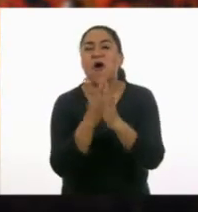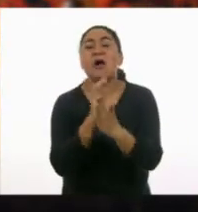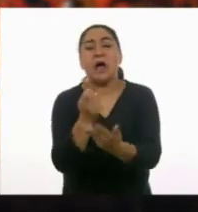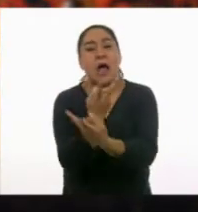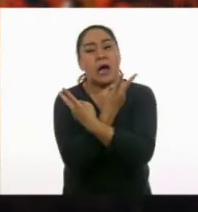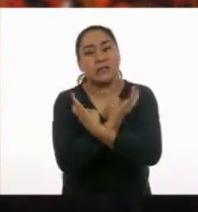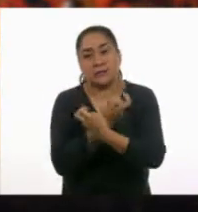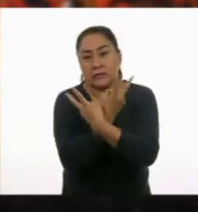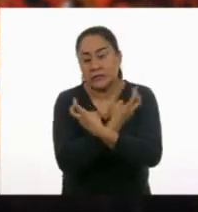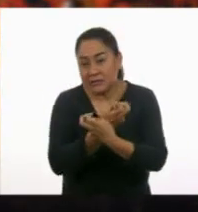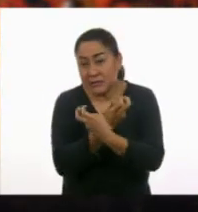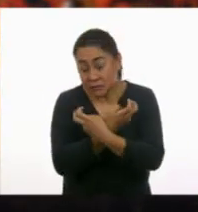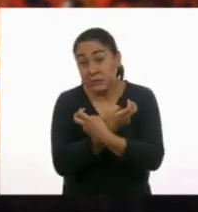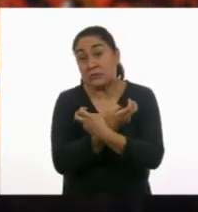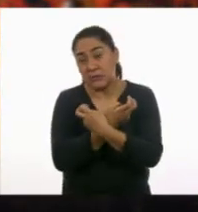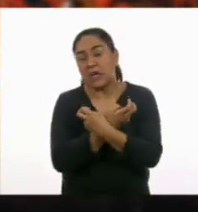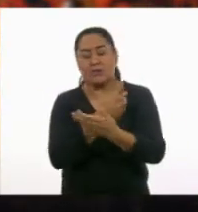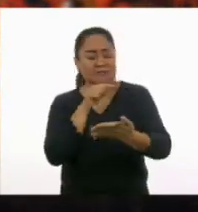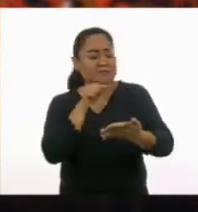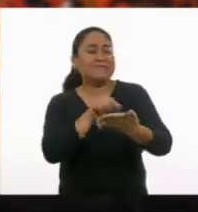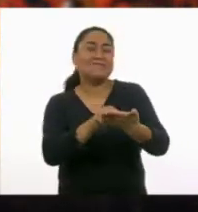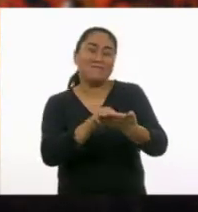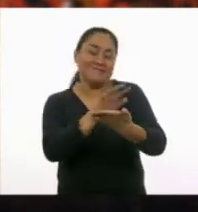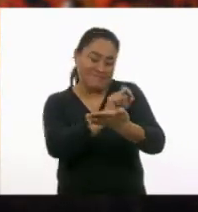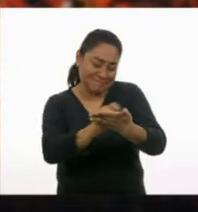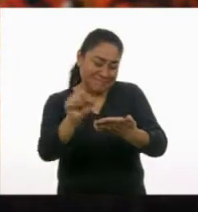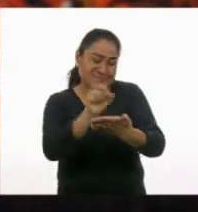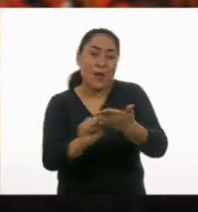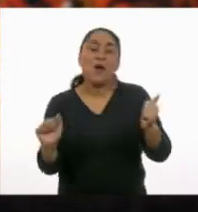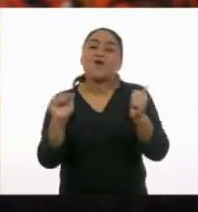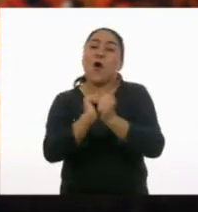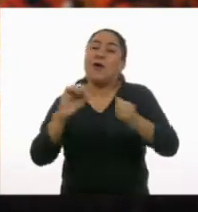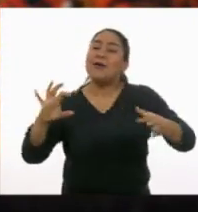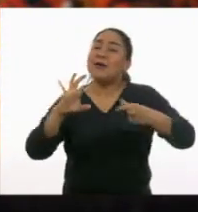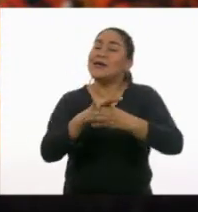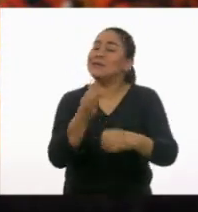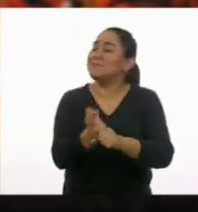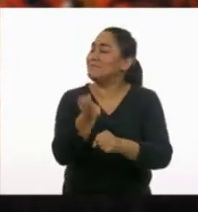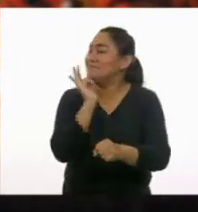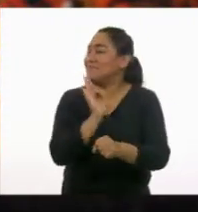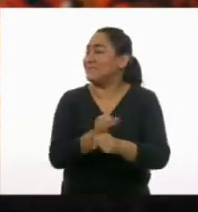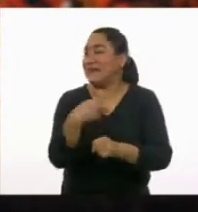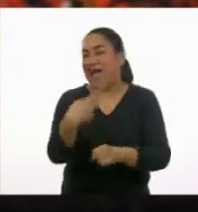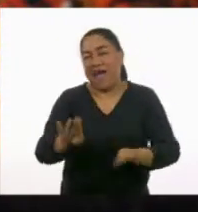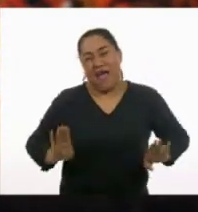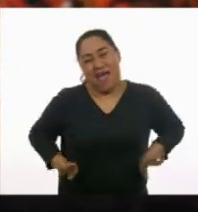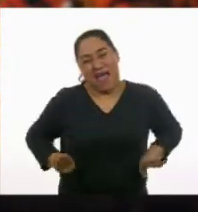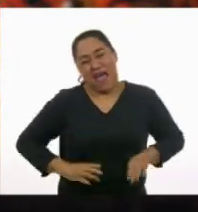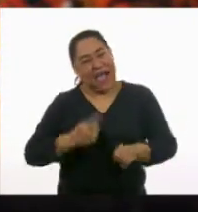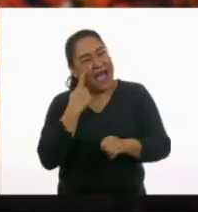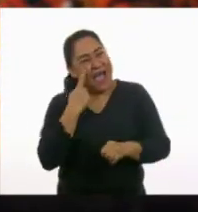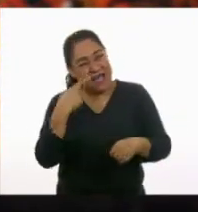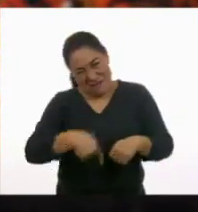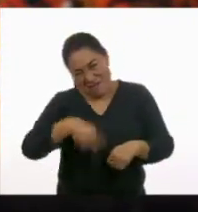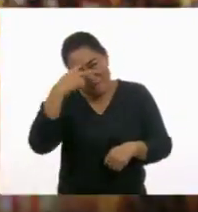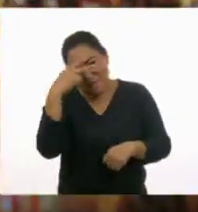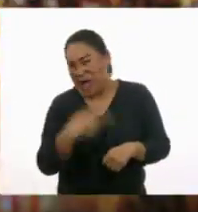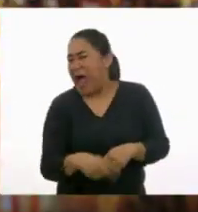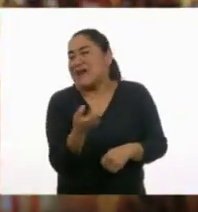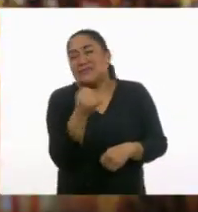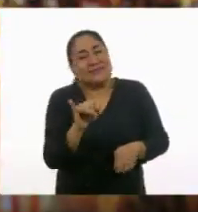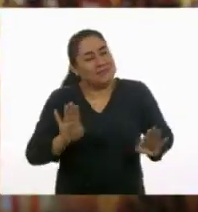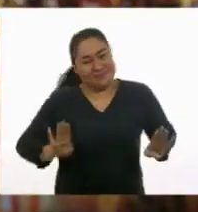donde utiliza un sentido del humor muy mexicano, como somos los mexicanos. Sí.